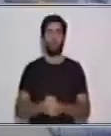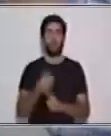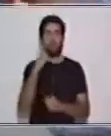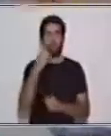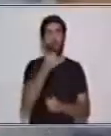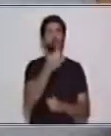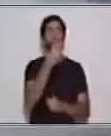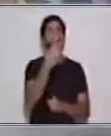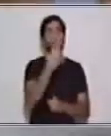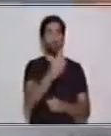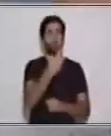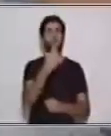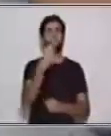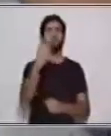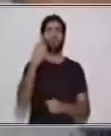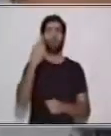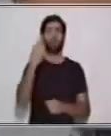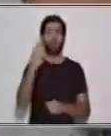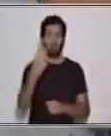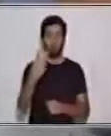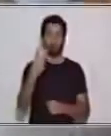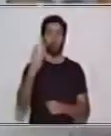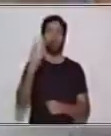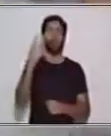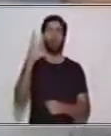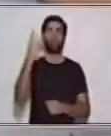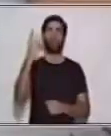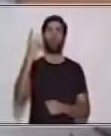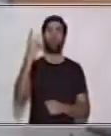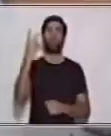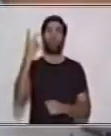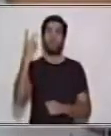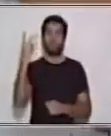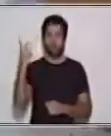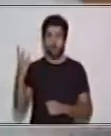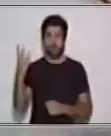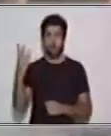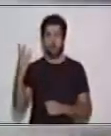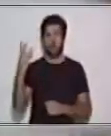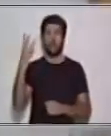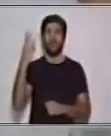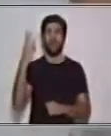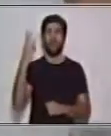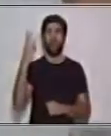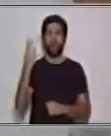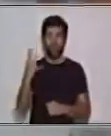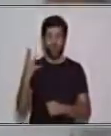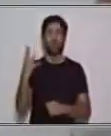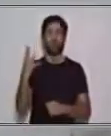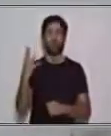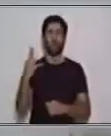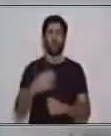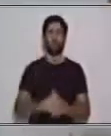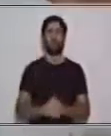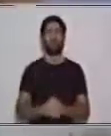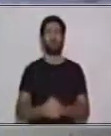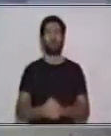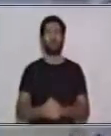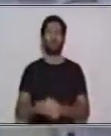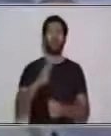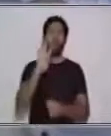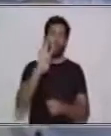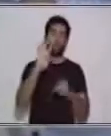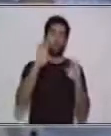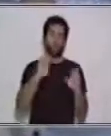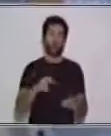contar. 1, 2, 3, 4.